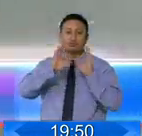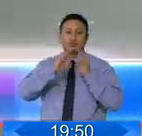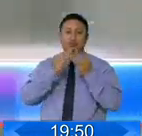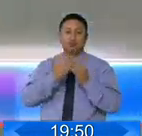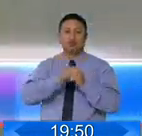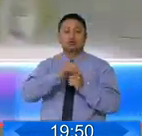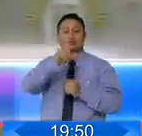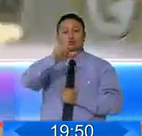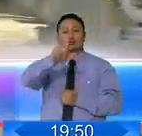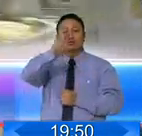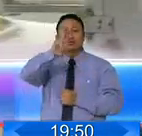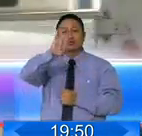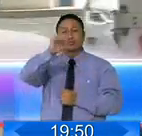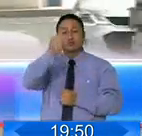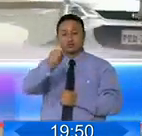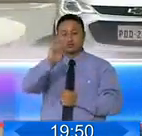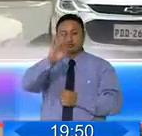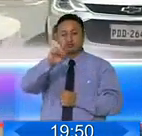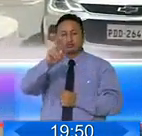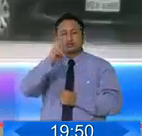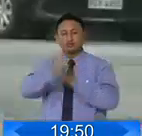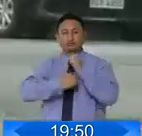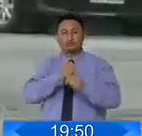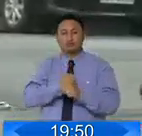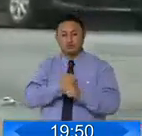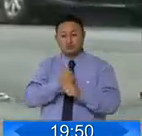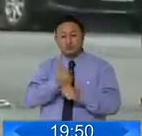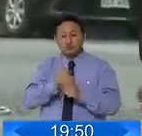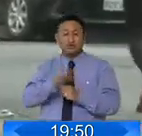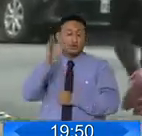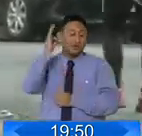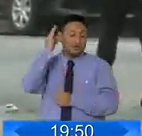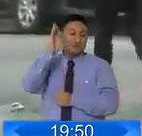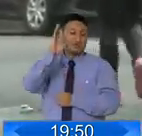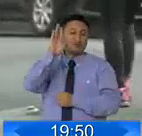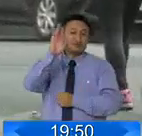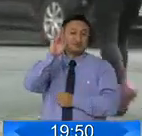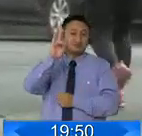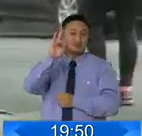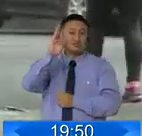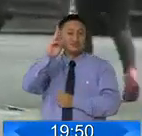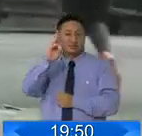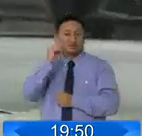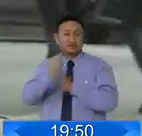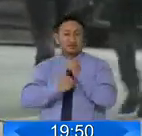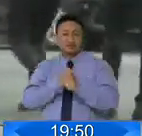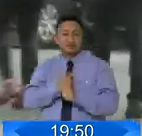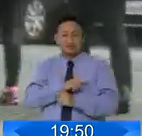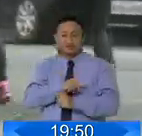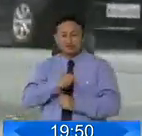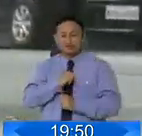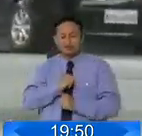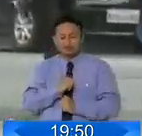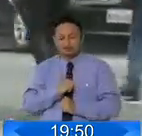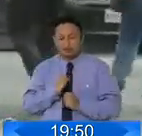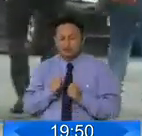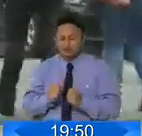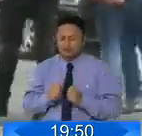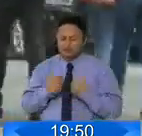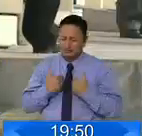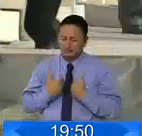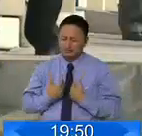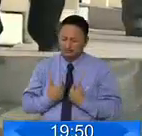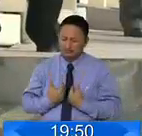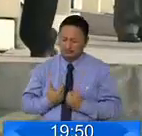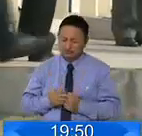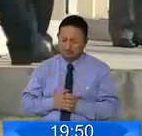de don Lucho, de 82 años de edad, y doña Salinda, de 76, con el dolor carcomiéndoles en lo más profundo del